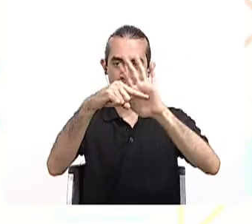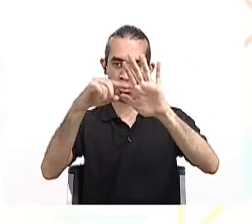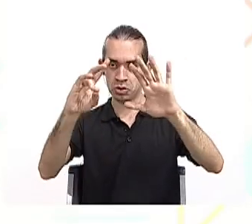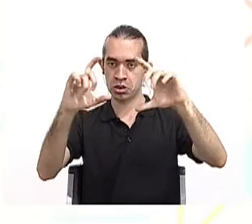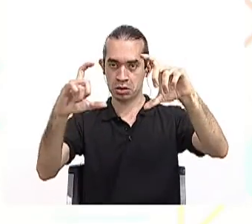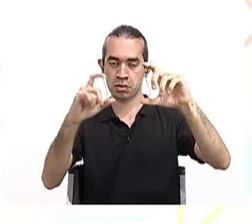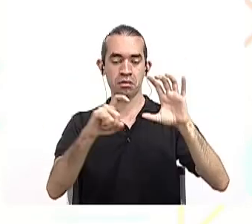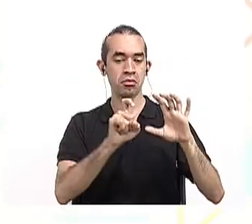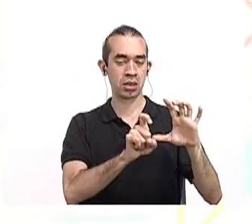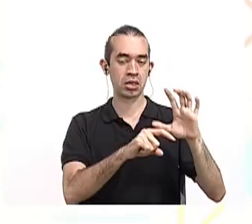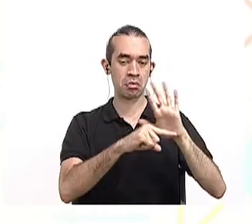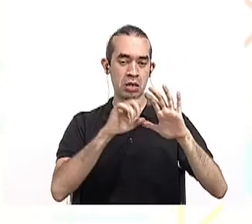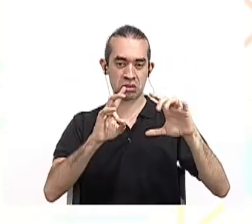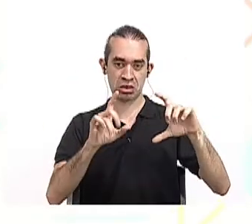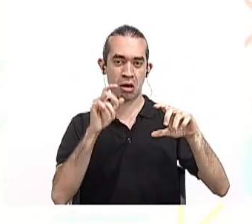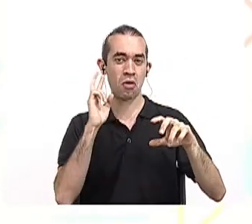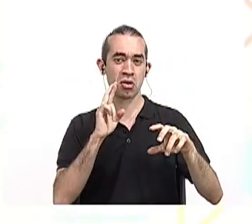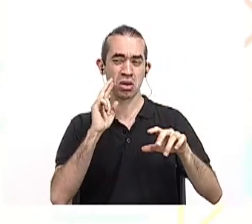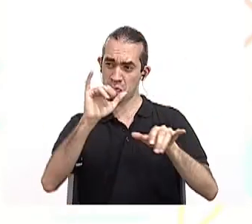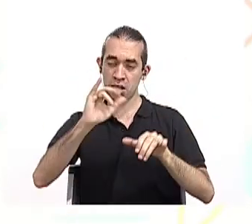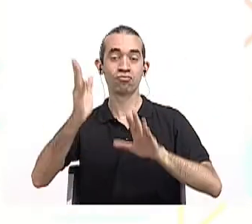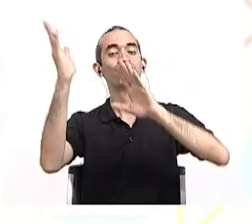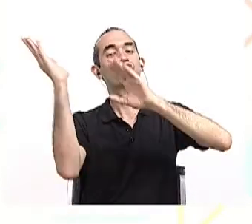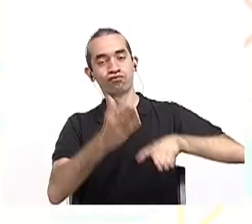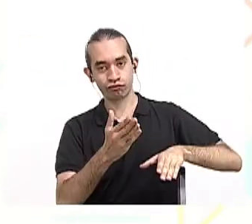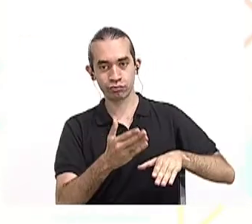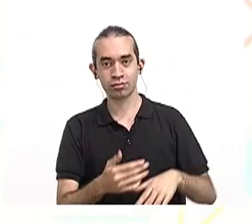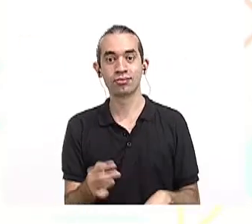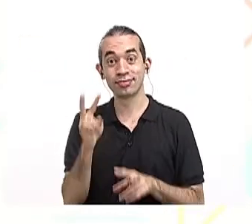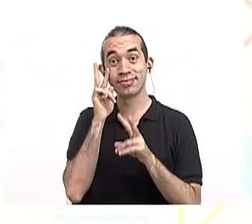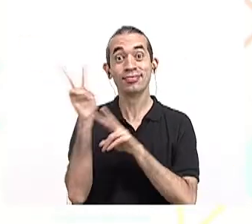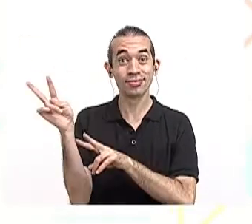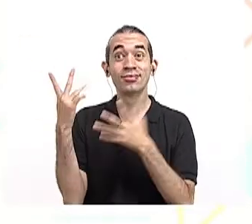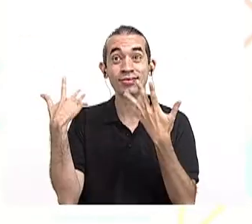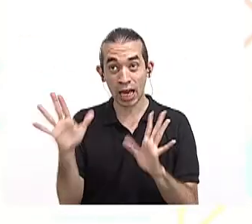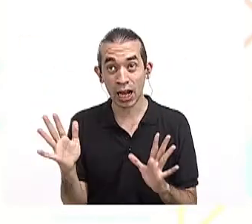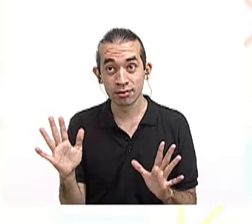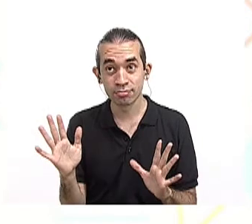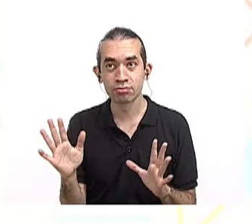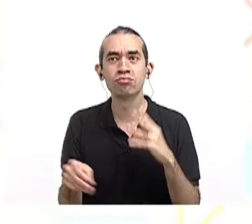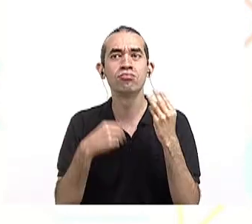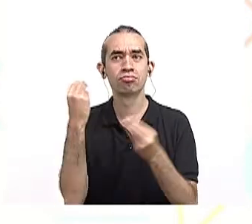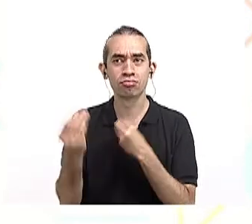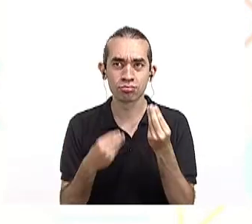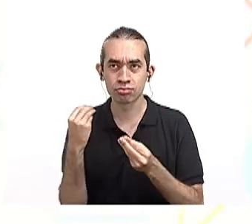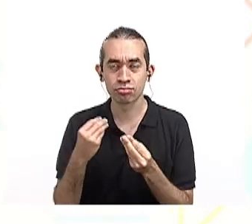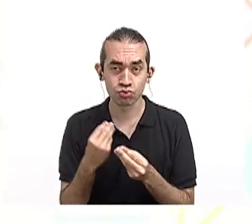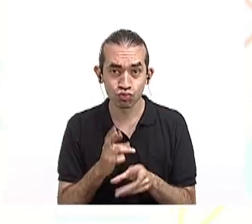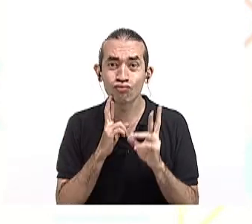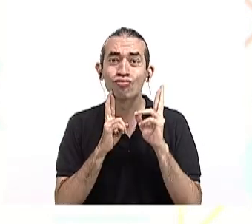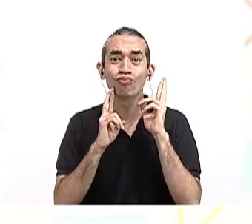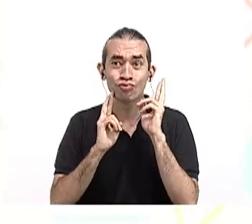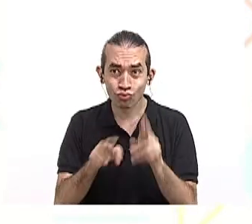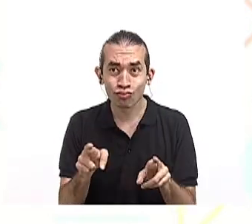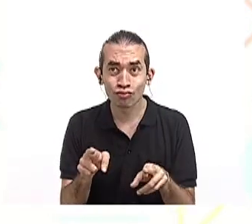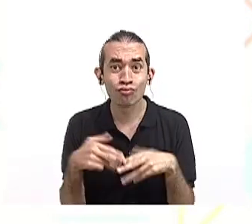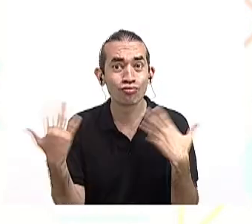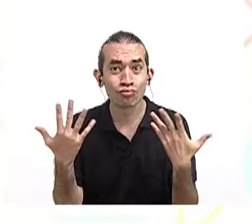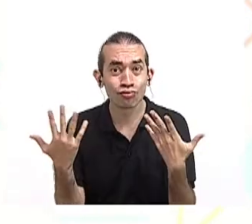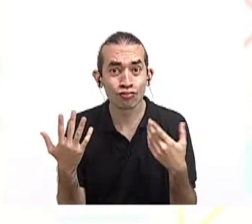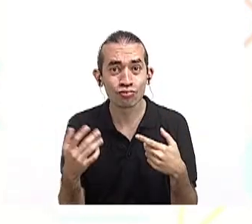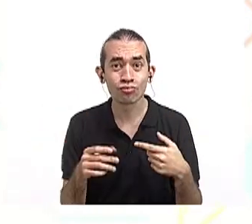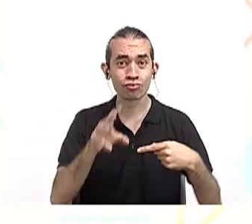7. Entonces, luego de resolver esto, tenemos que como resultado tenemos